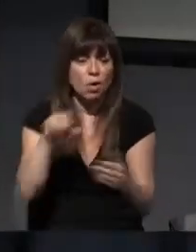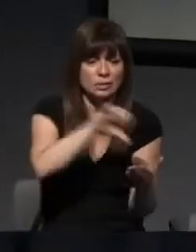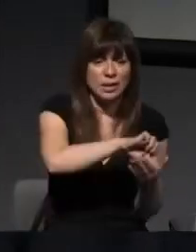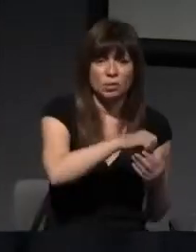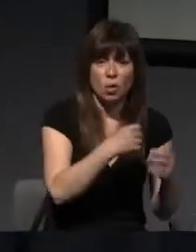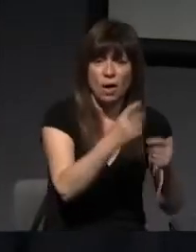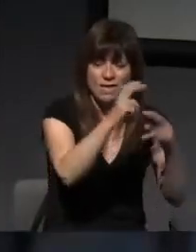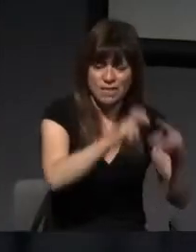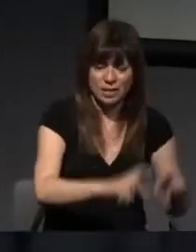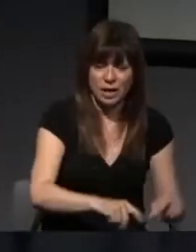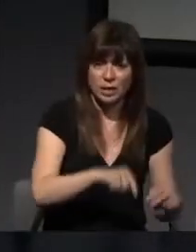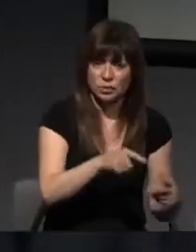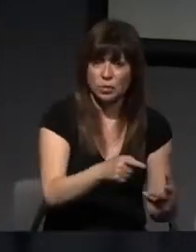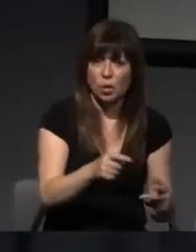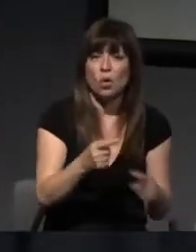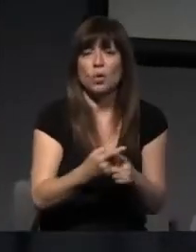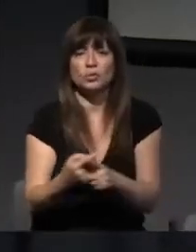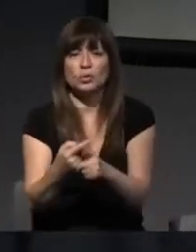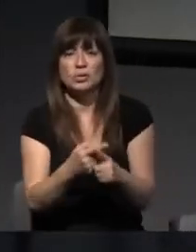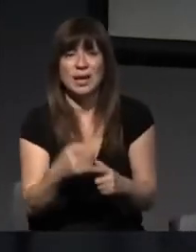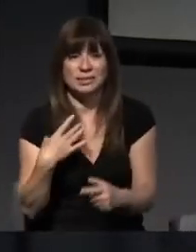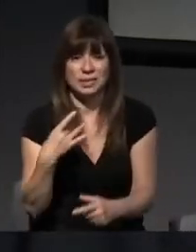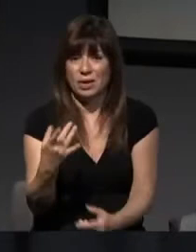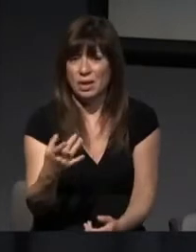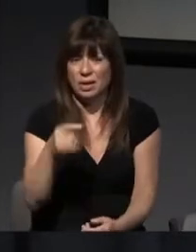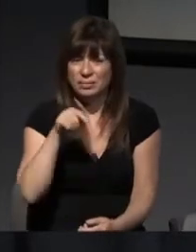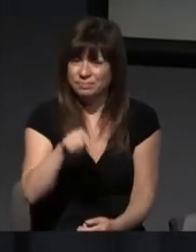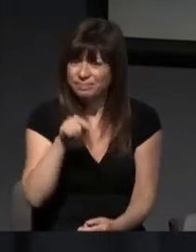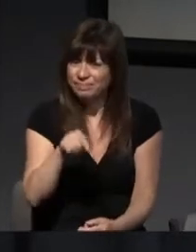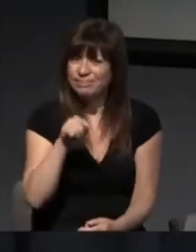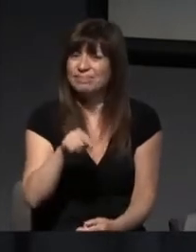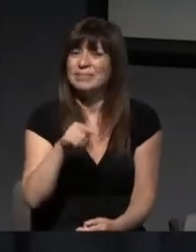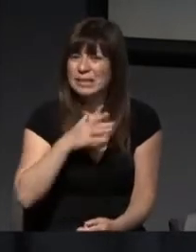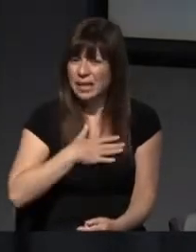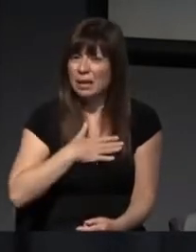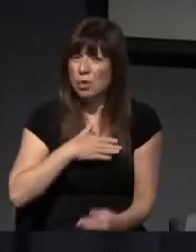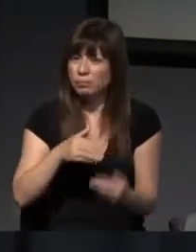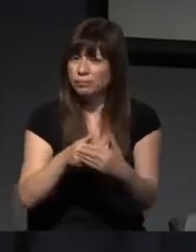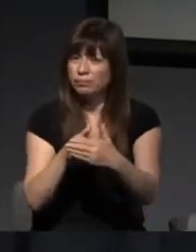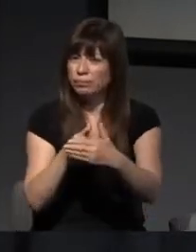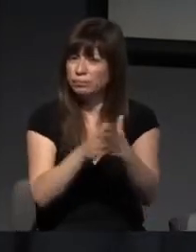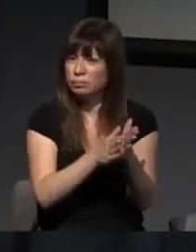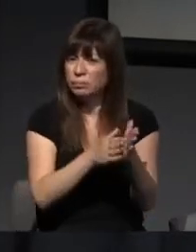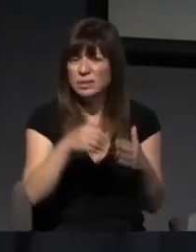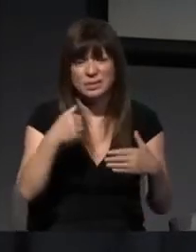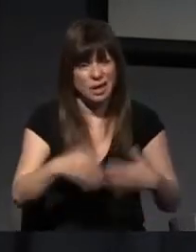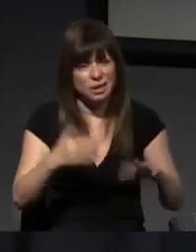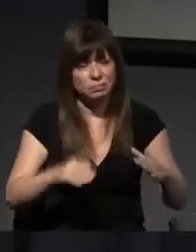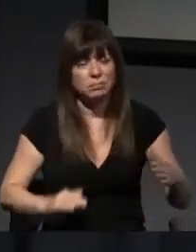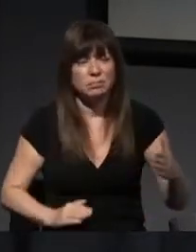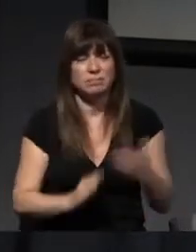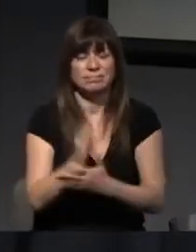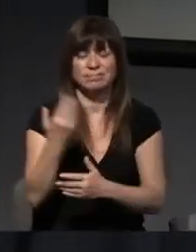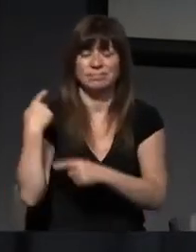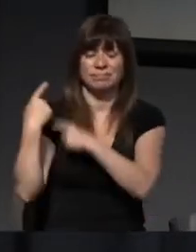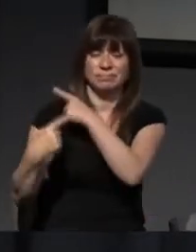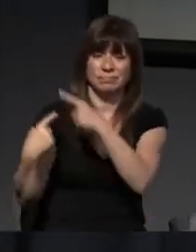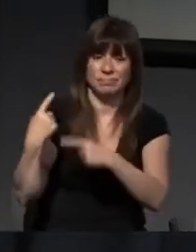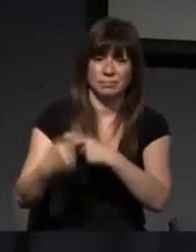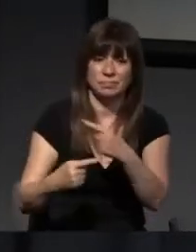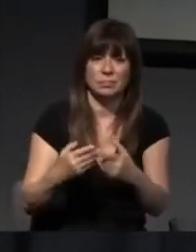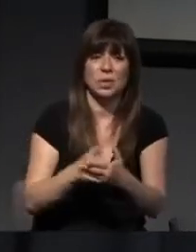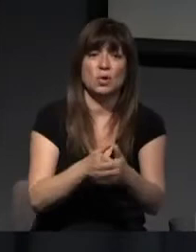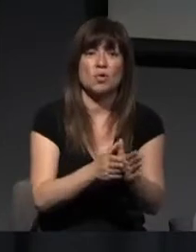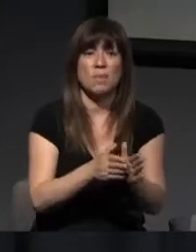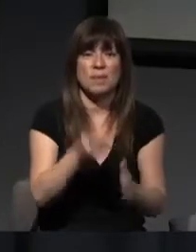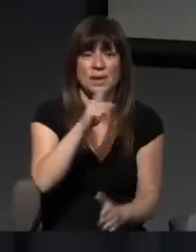investigación, con la sociedad civil. Y claramente esa inercia es la que queremos romper y que ya hace mucho tiempo empezó a romper Sofofa con todo su rol en